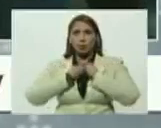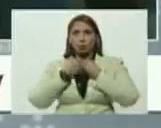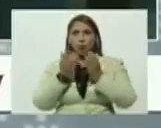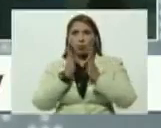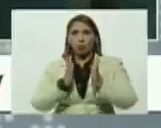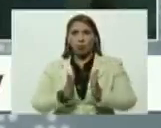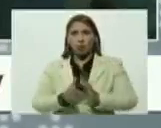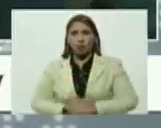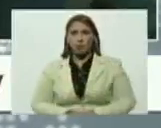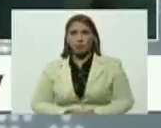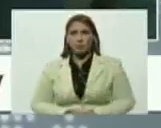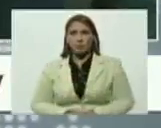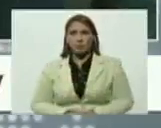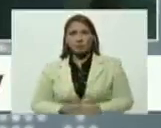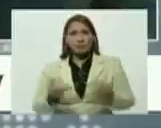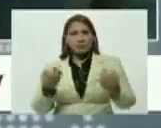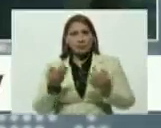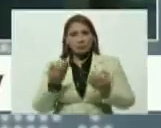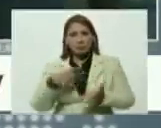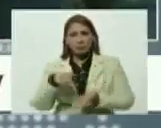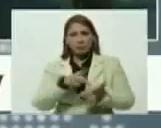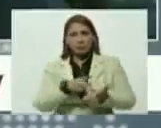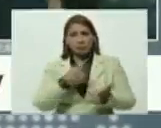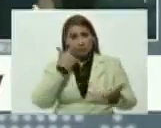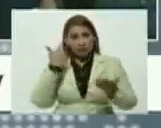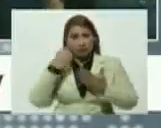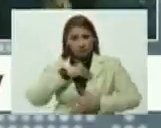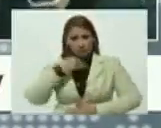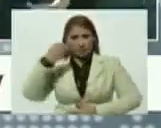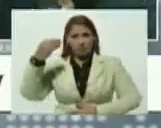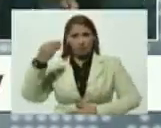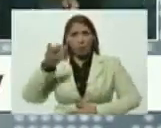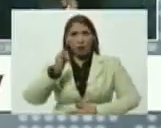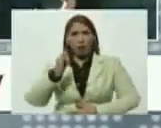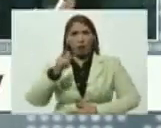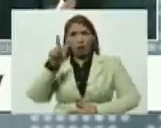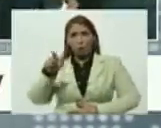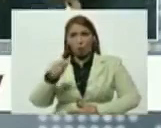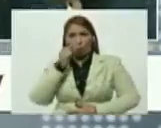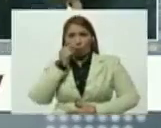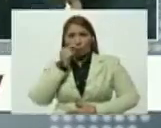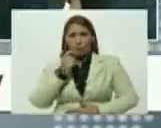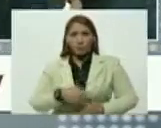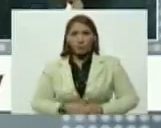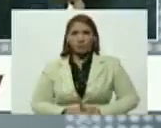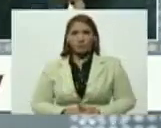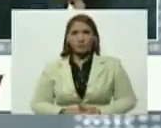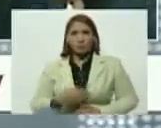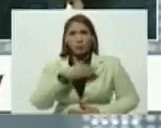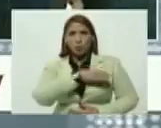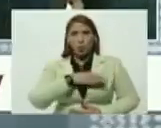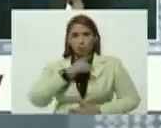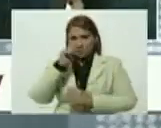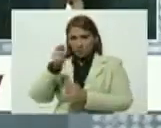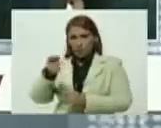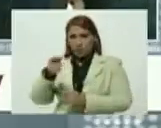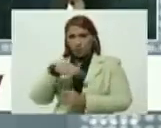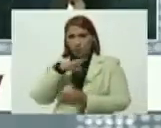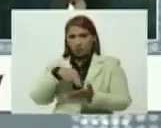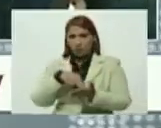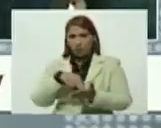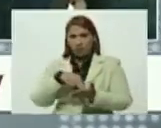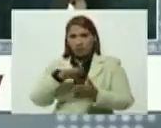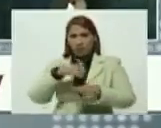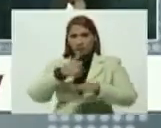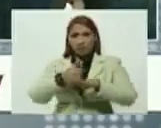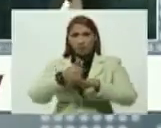Isturiz presente siempre. Allá está precisamente Leonardo Montezuma, comisionado nacional de la Dirección